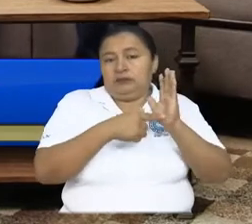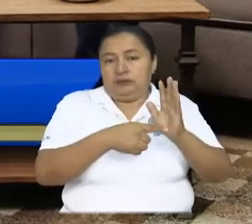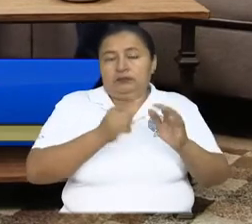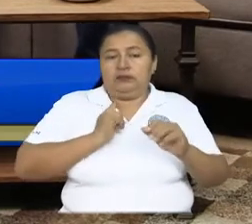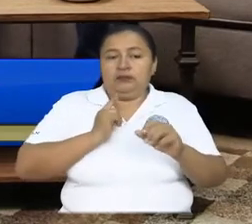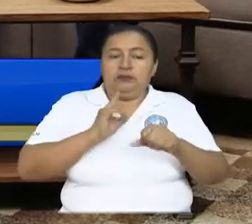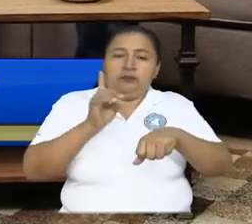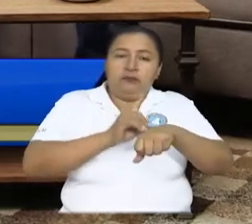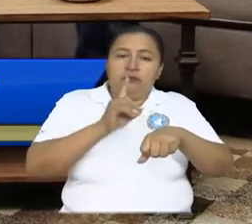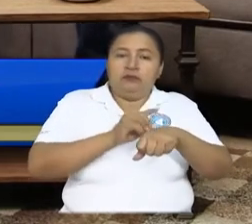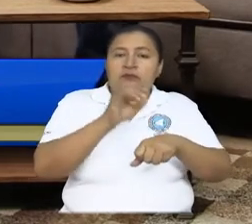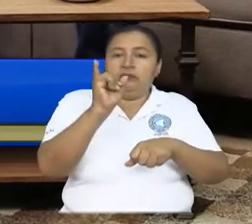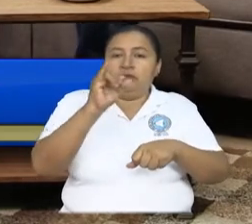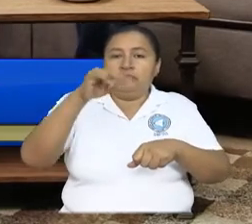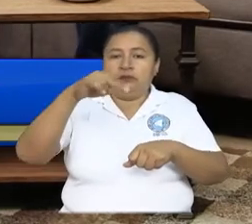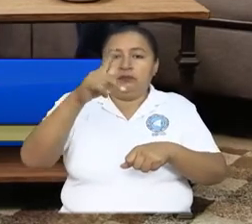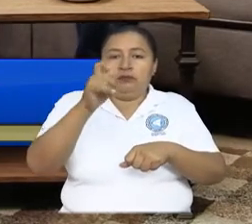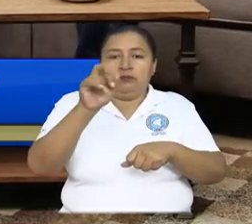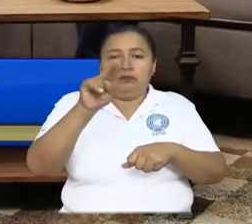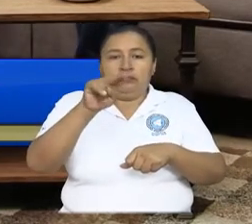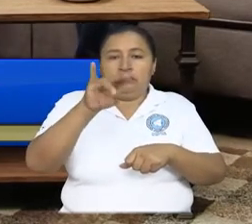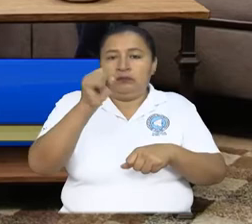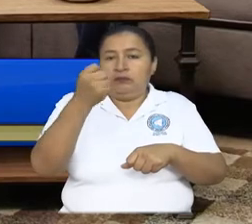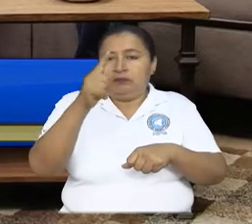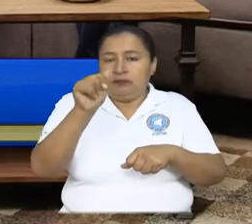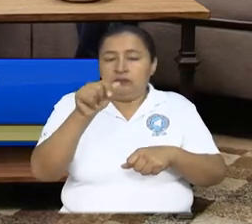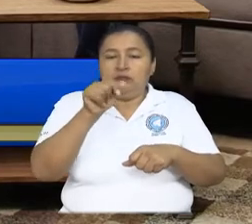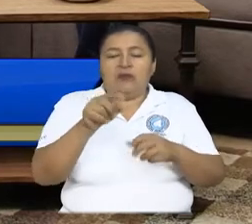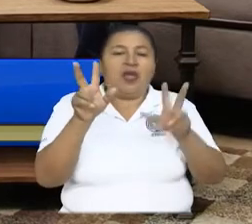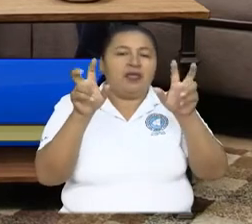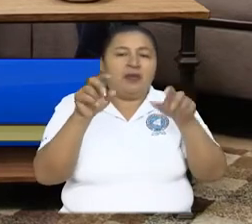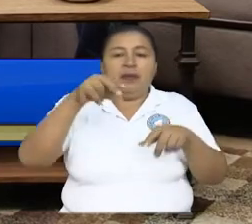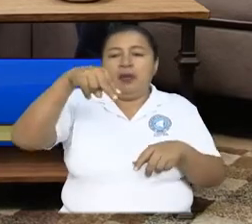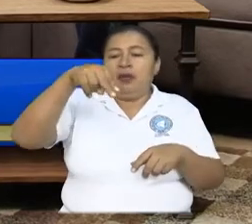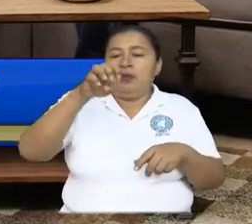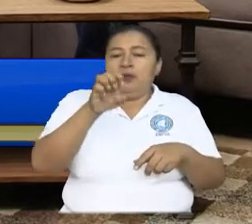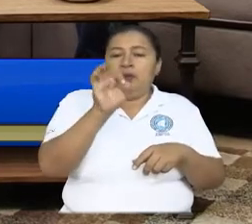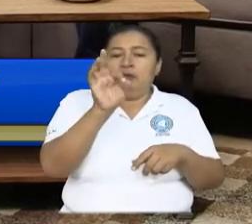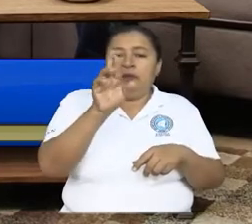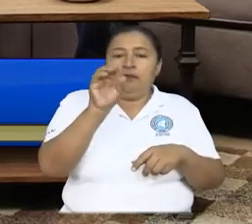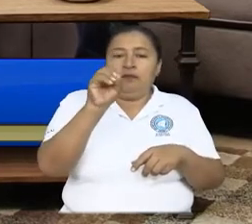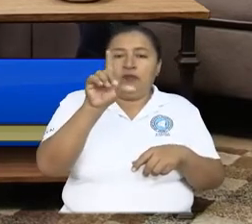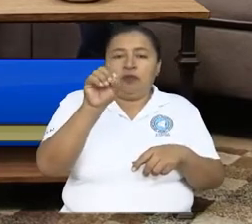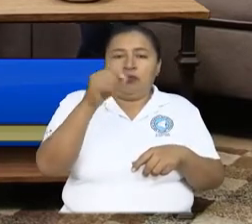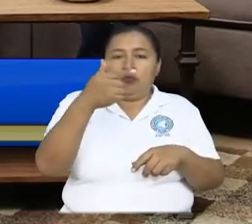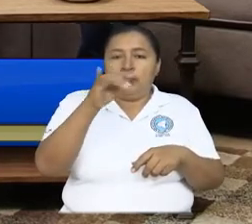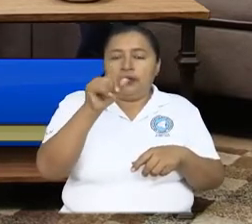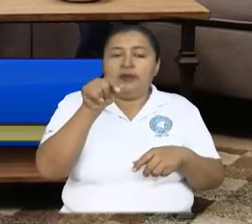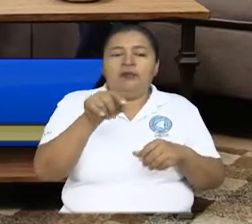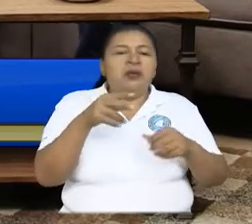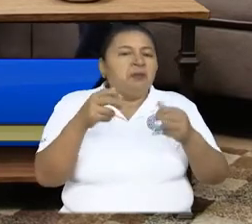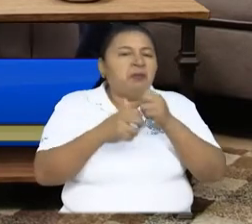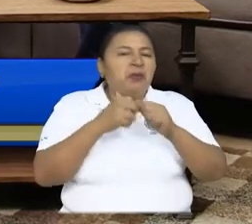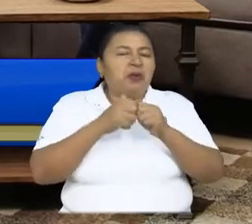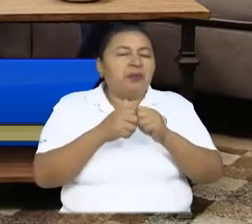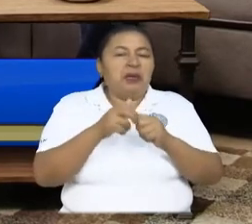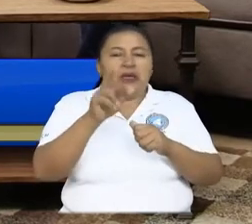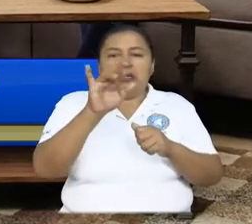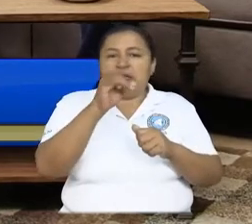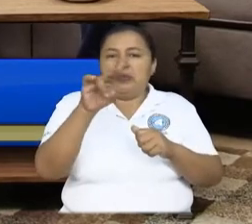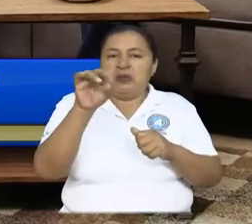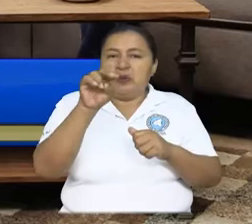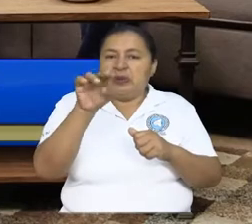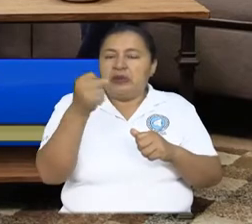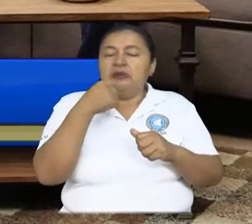médico internista capacitarlos en el tema de nefrología para detectar digamos la insuficiencia renal crónica